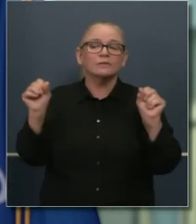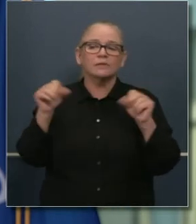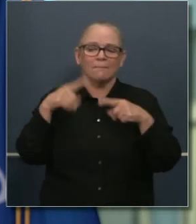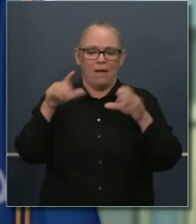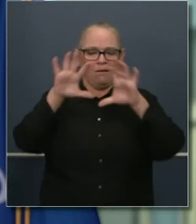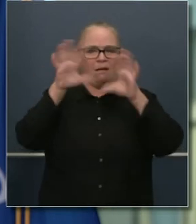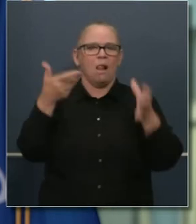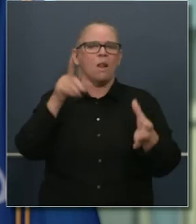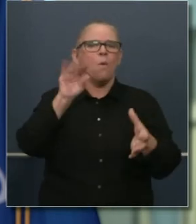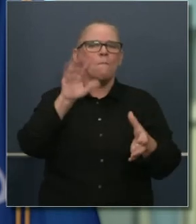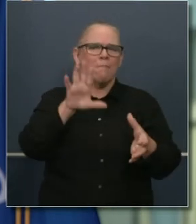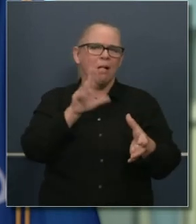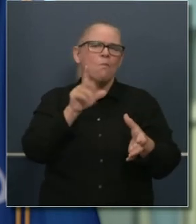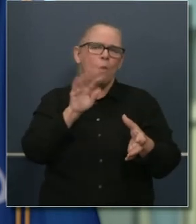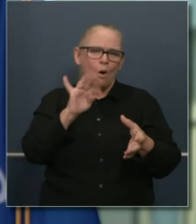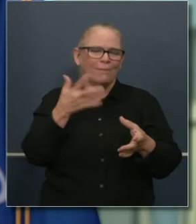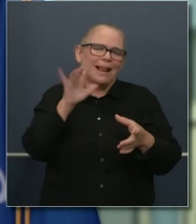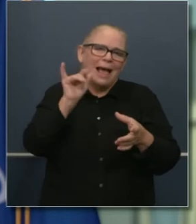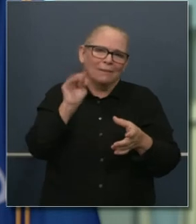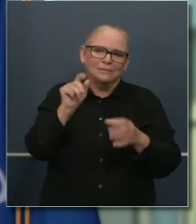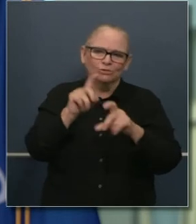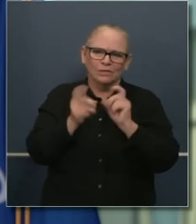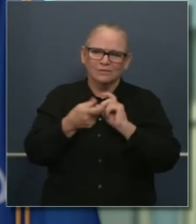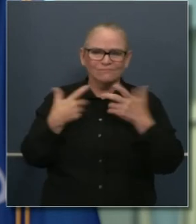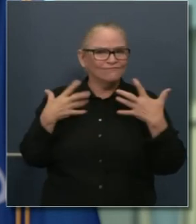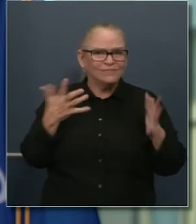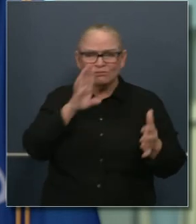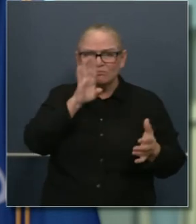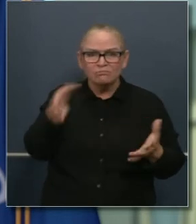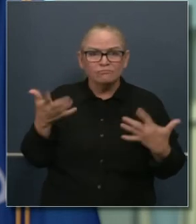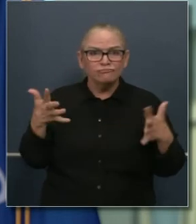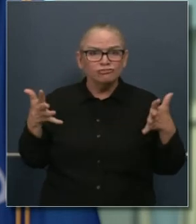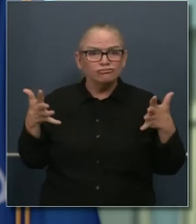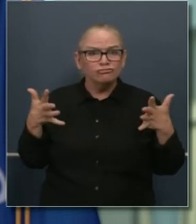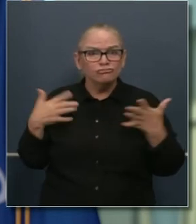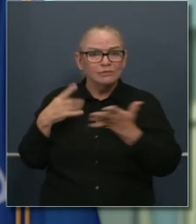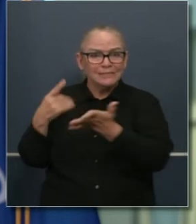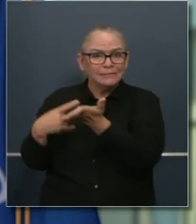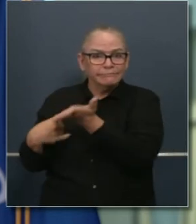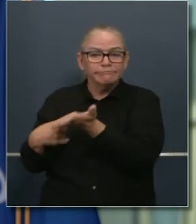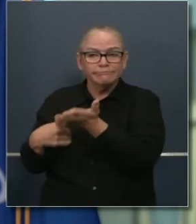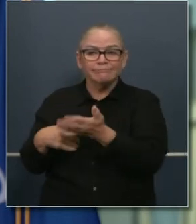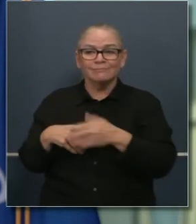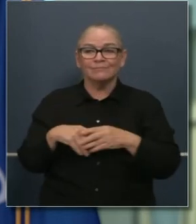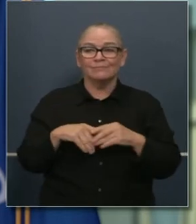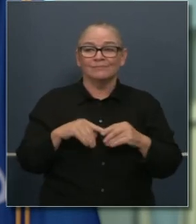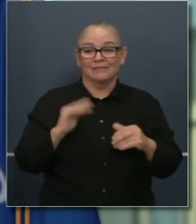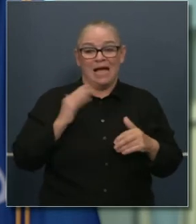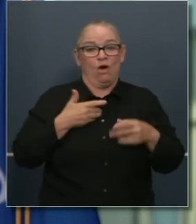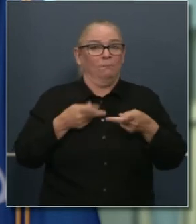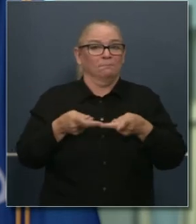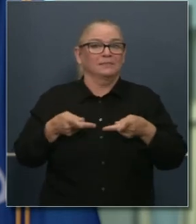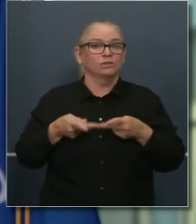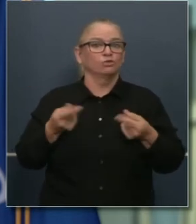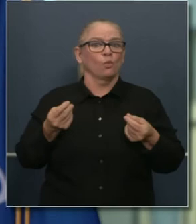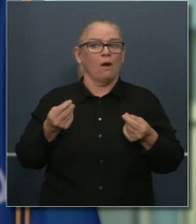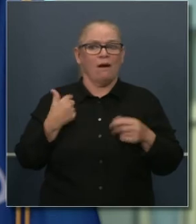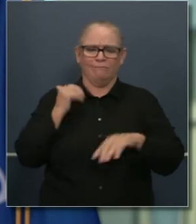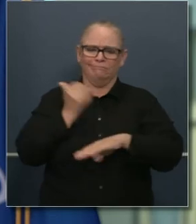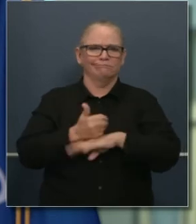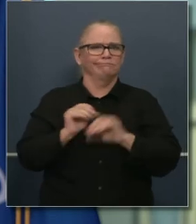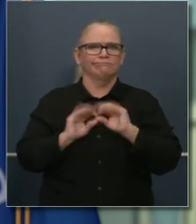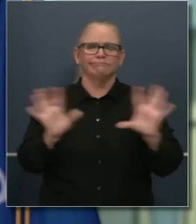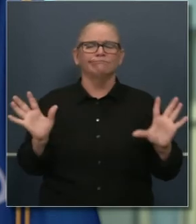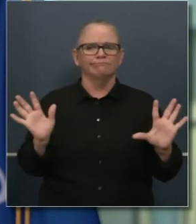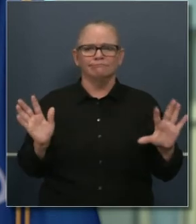lo hicimos muy directamente en la presencia del presidente así que con todo respeto nuestra posición es clara